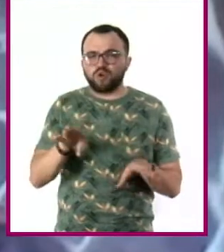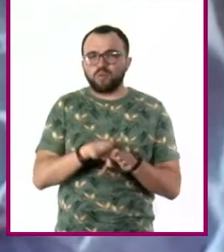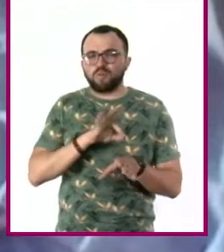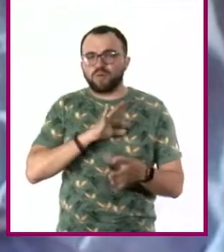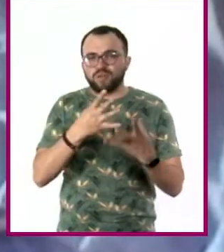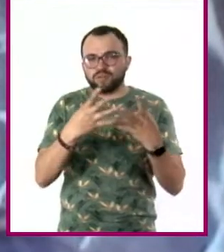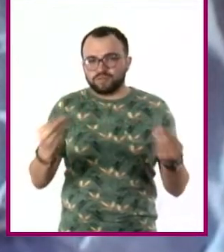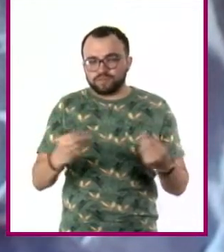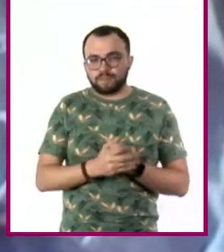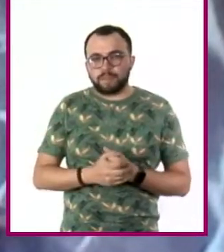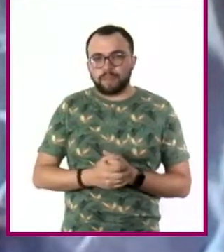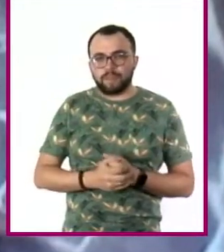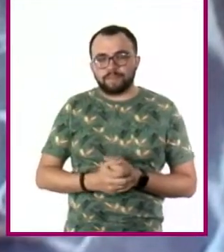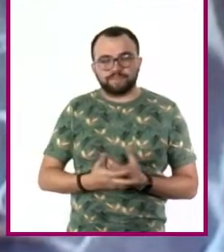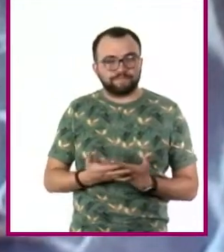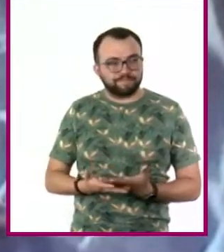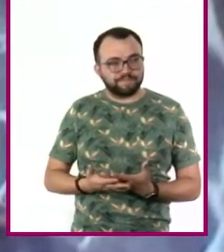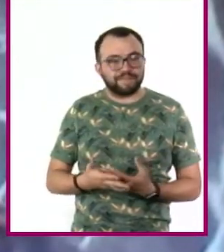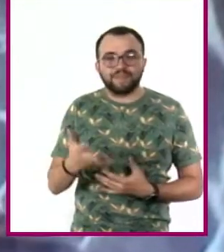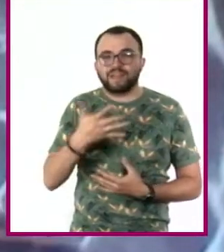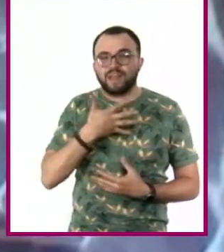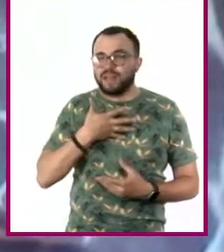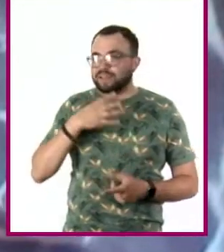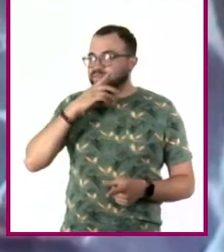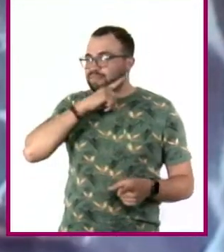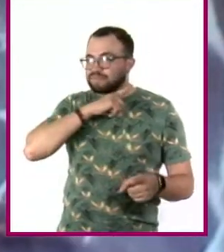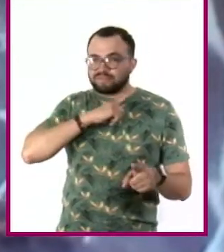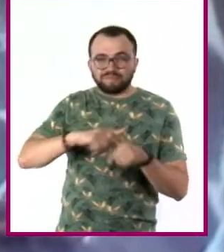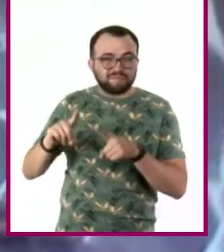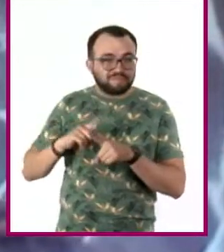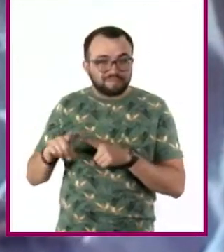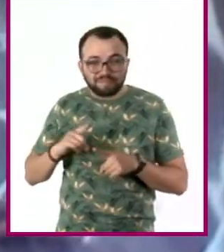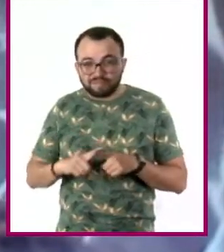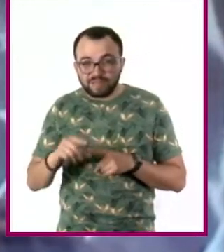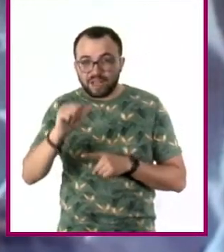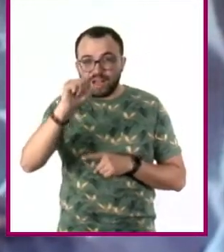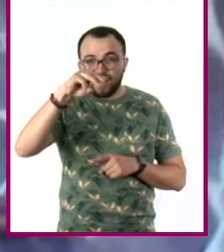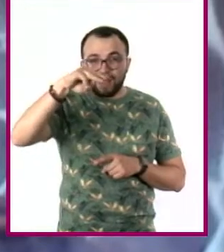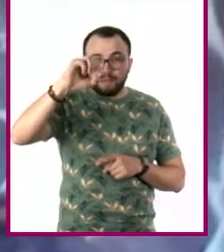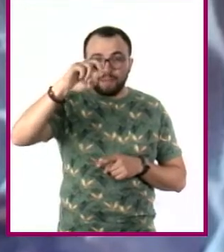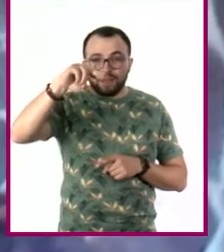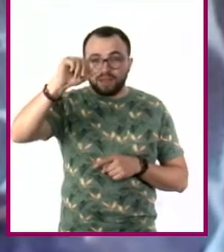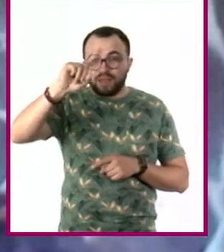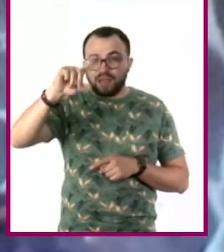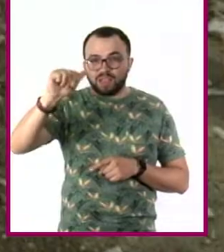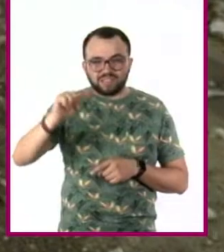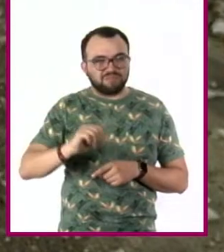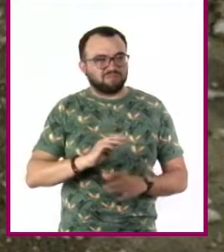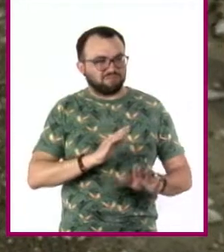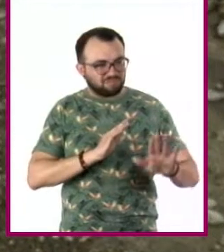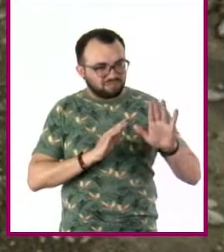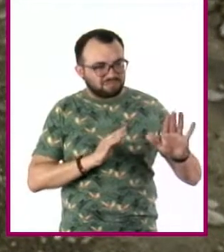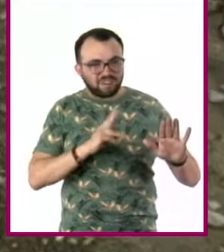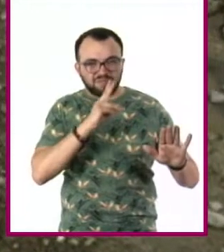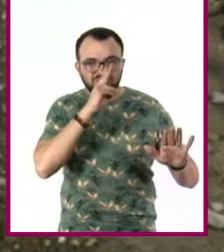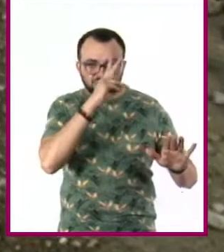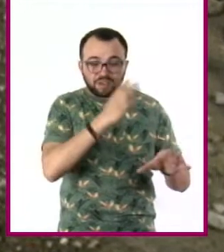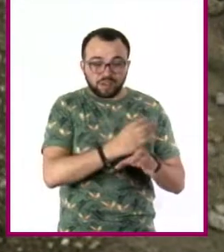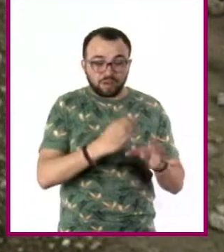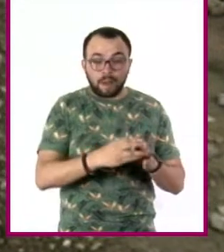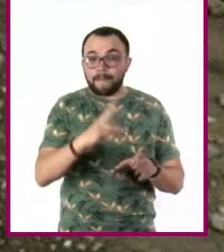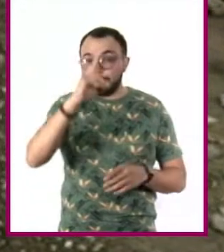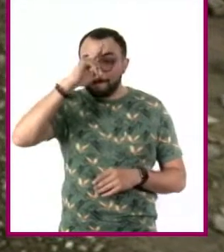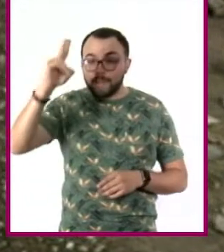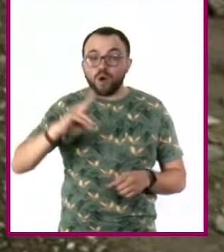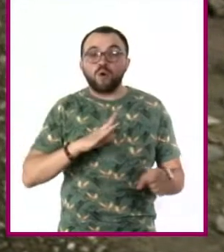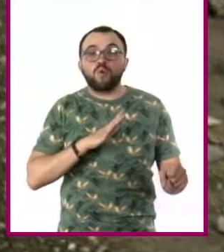múltiples amenazas que tenemos en México. Yo creo que la peor es la pobreza y